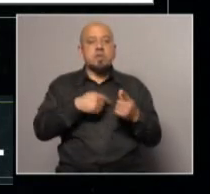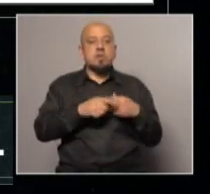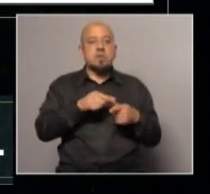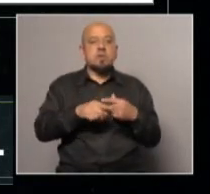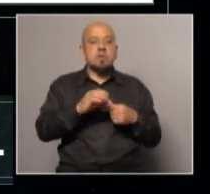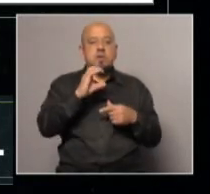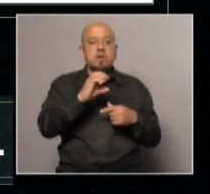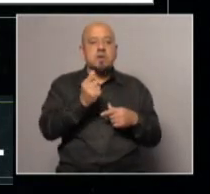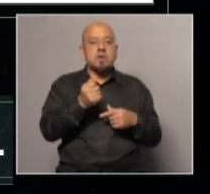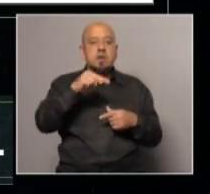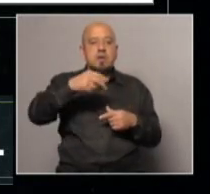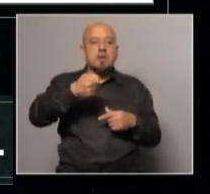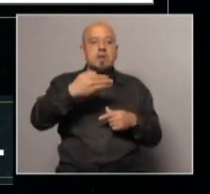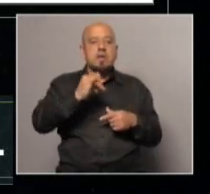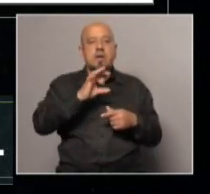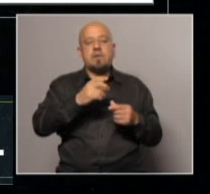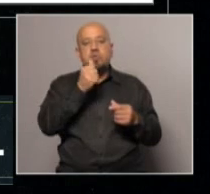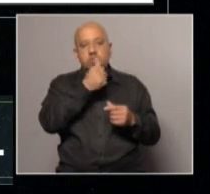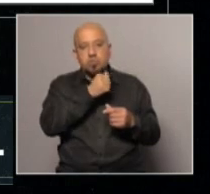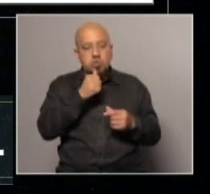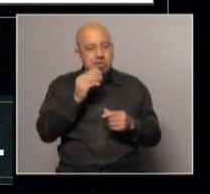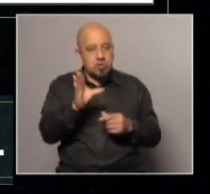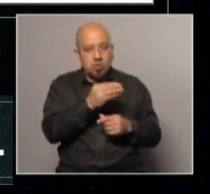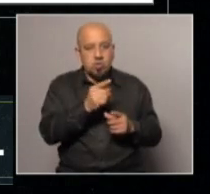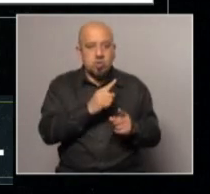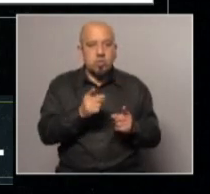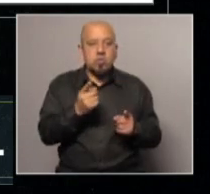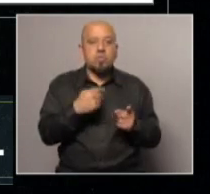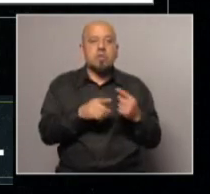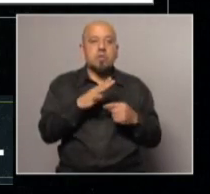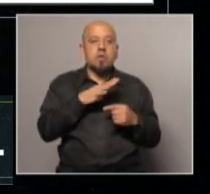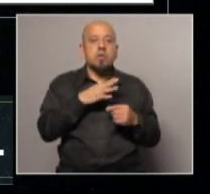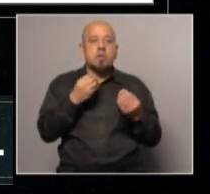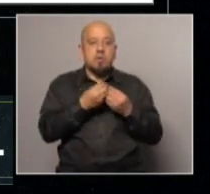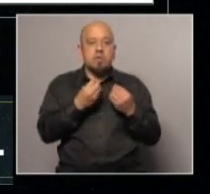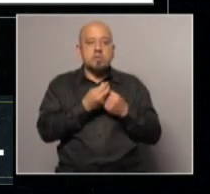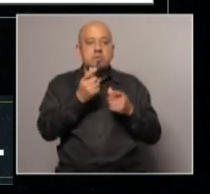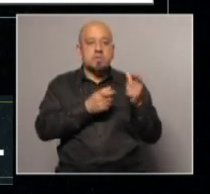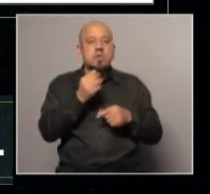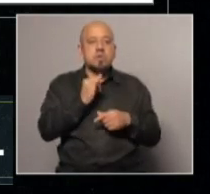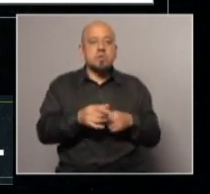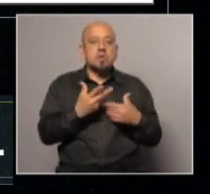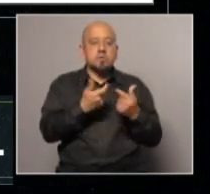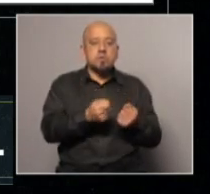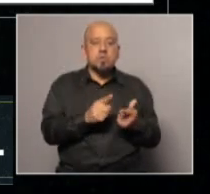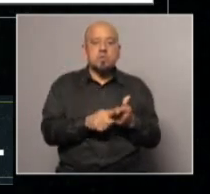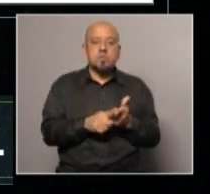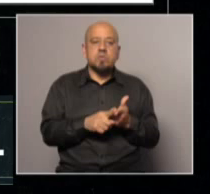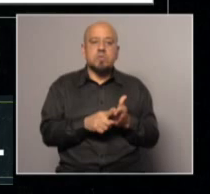cannabis no es mágico, el cannabis no es la panacea, no. Pero hay a mucha gente a la que efectivamente le ayuda.